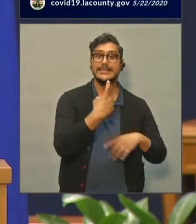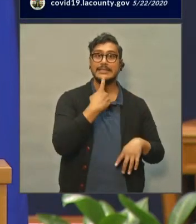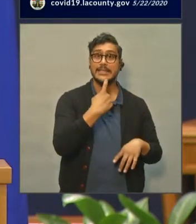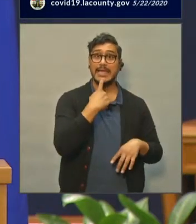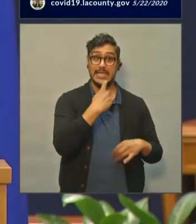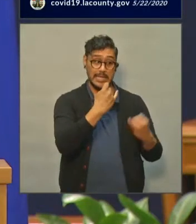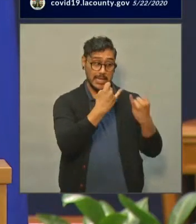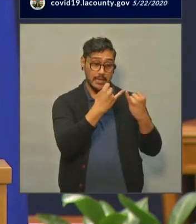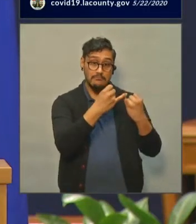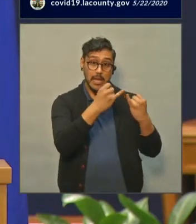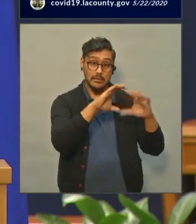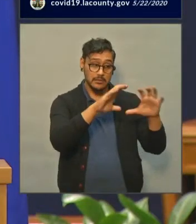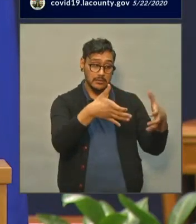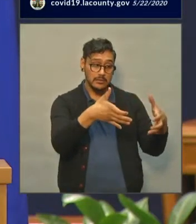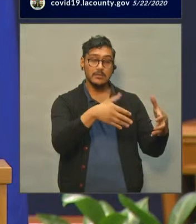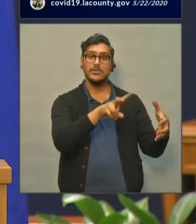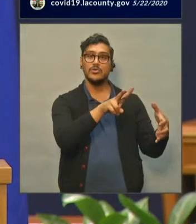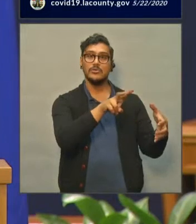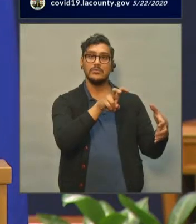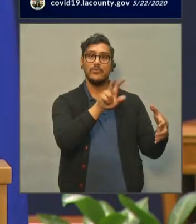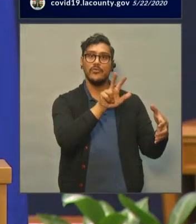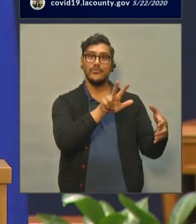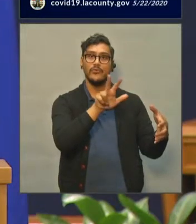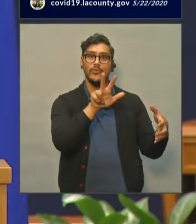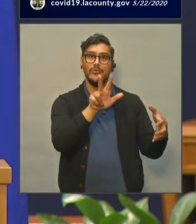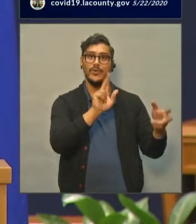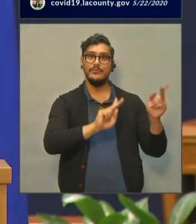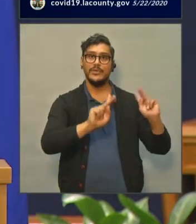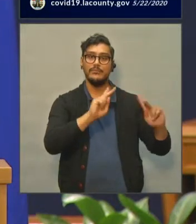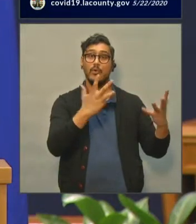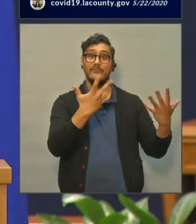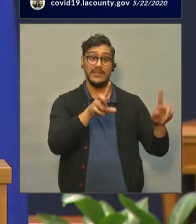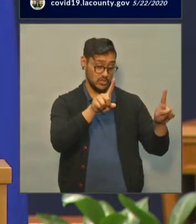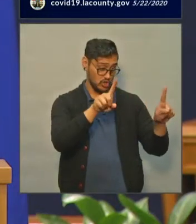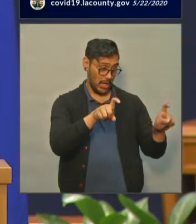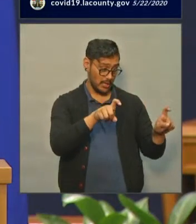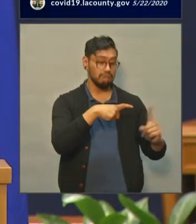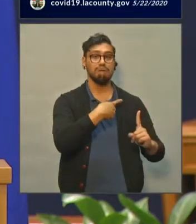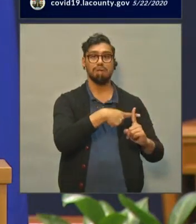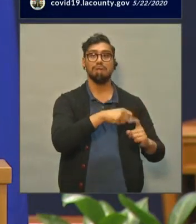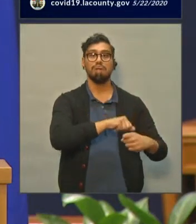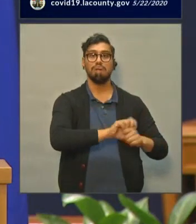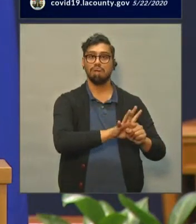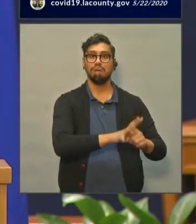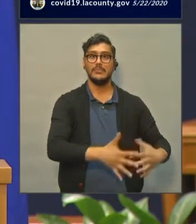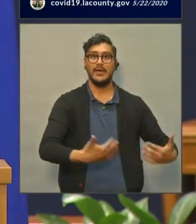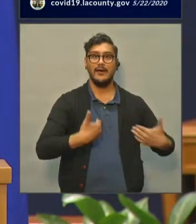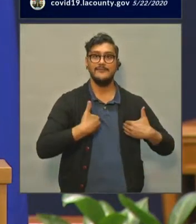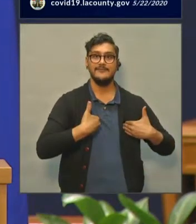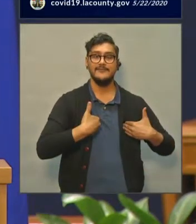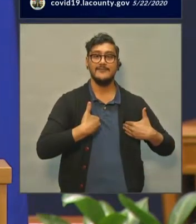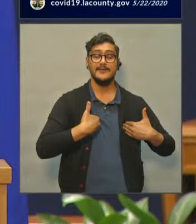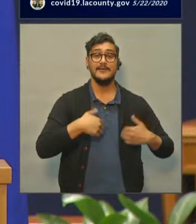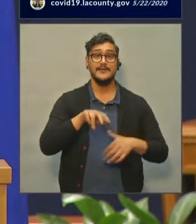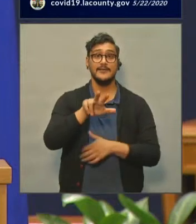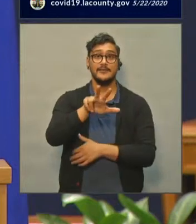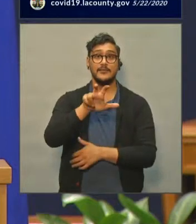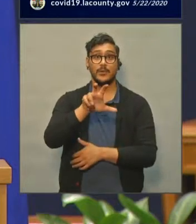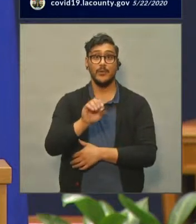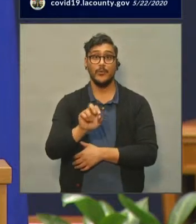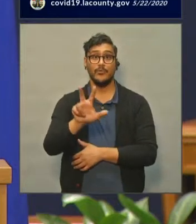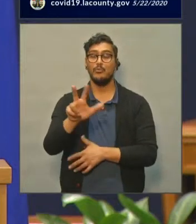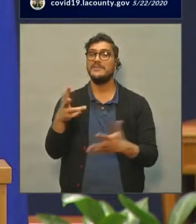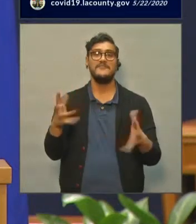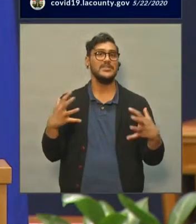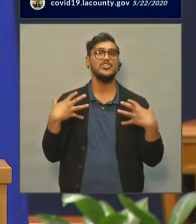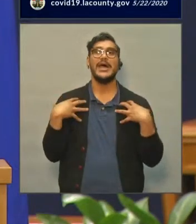personas encarceladas, 233 personas han dado positivo por COVID-19, 303 se